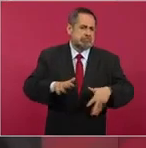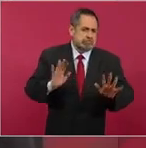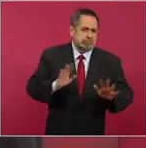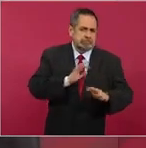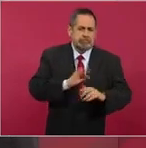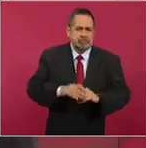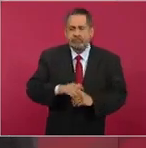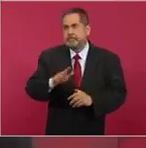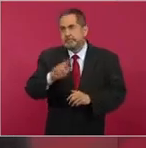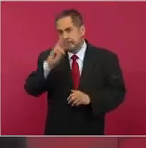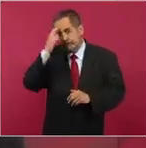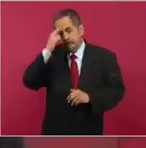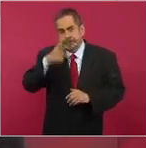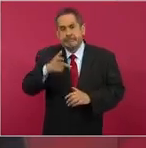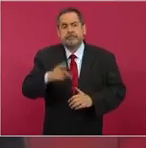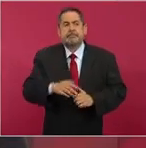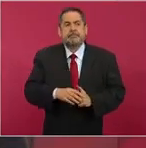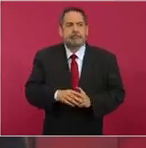Me acuerdo que